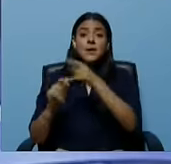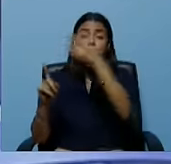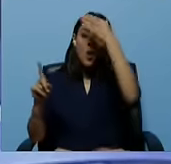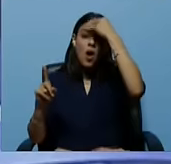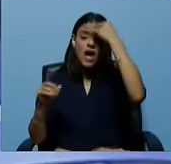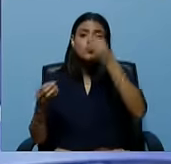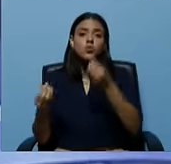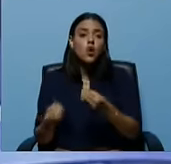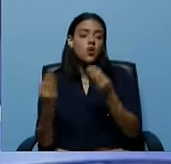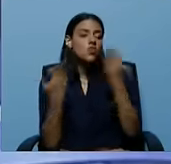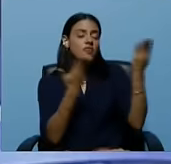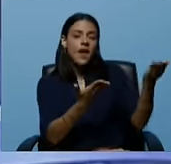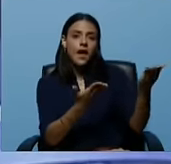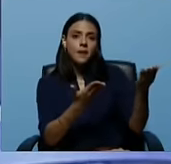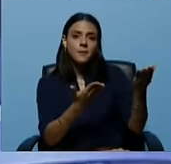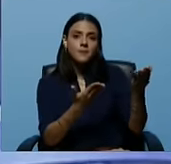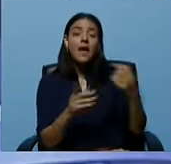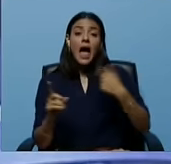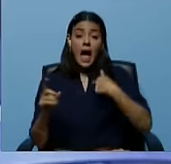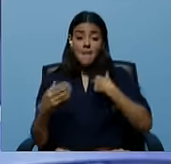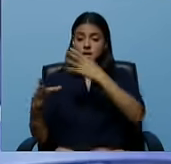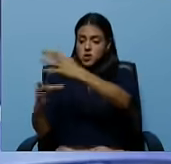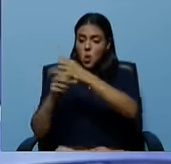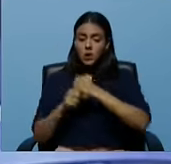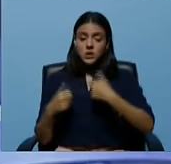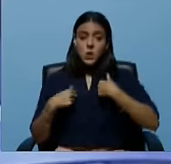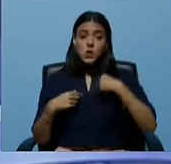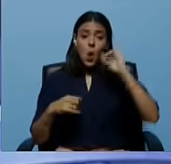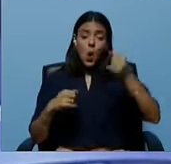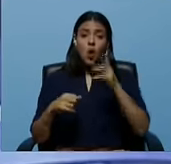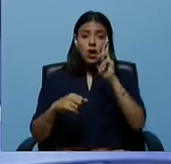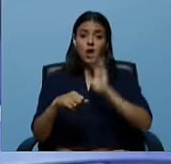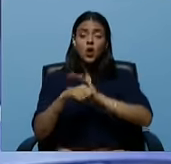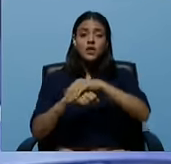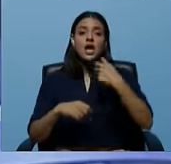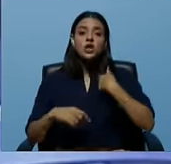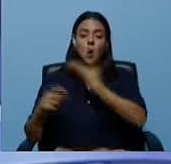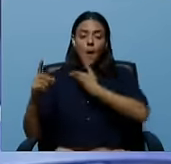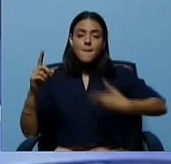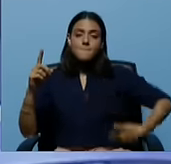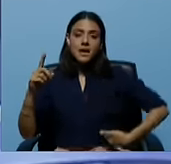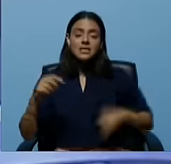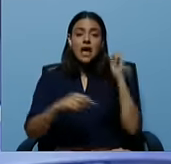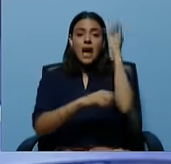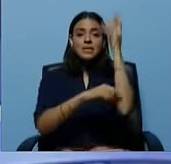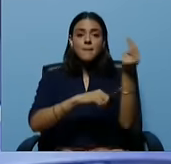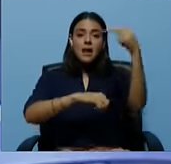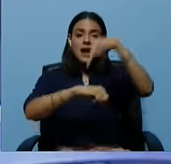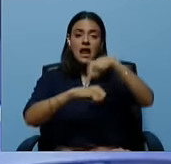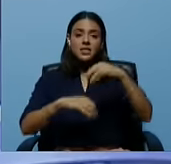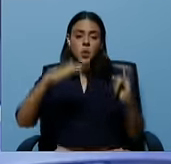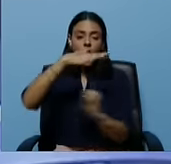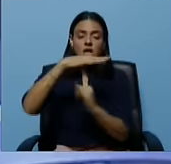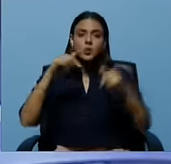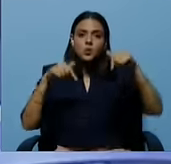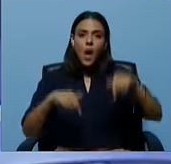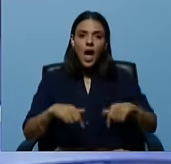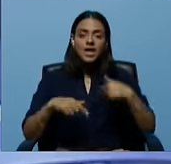envía, ciudadano Jorge Rodríguez Gómez, presidente de la Asamblea Nacional, su